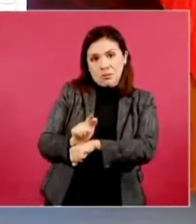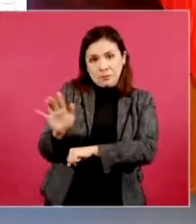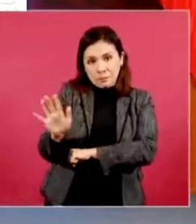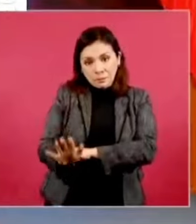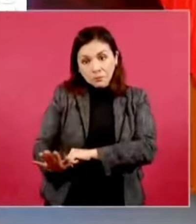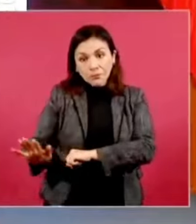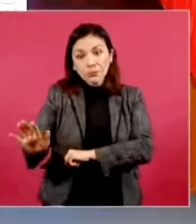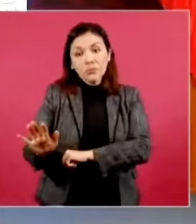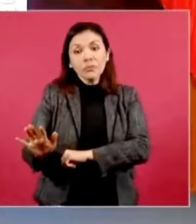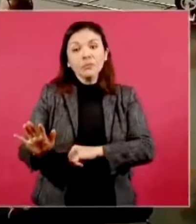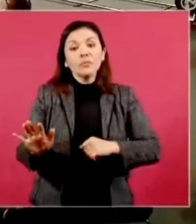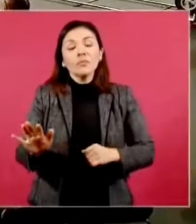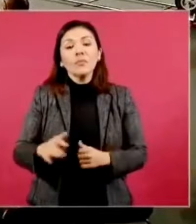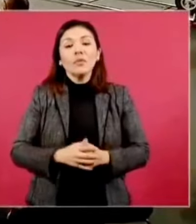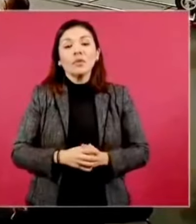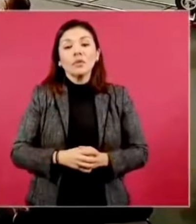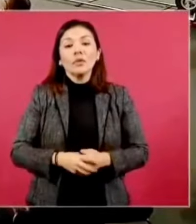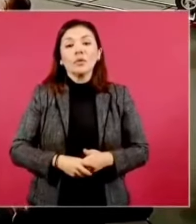Esta es toda el…